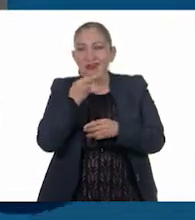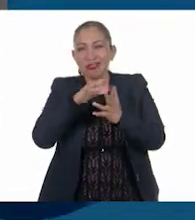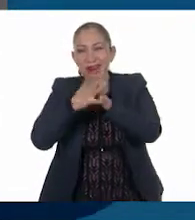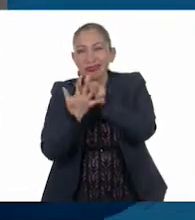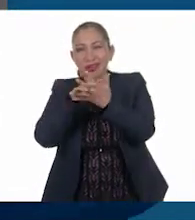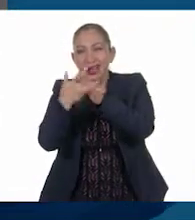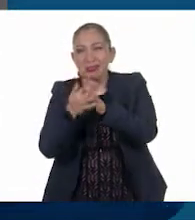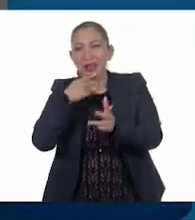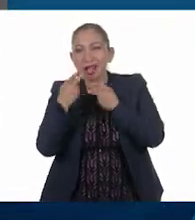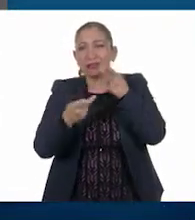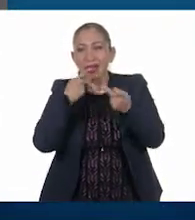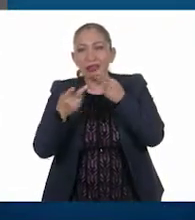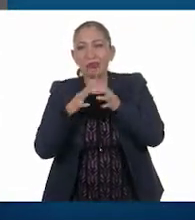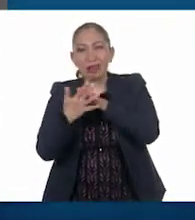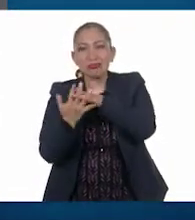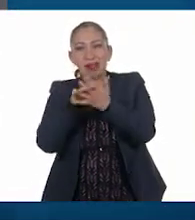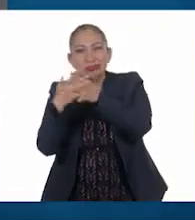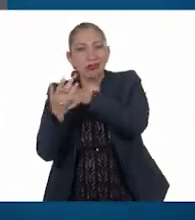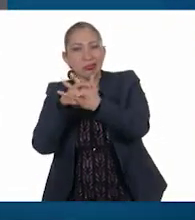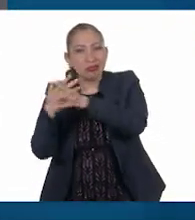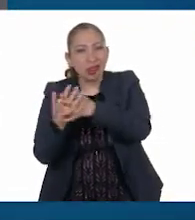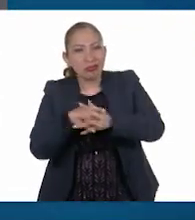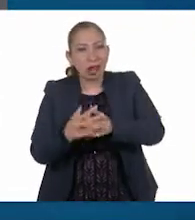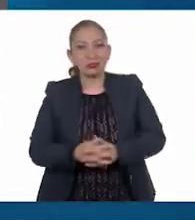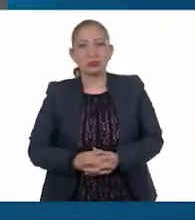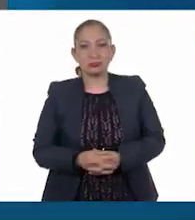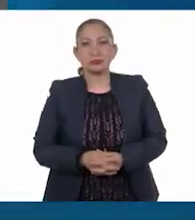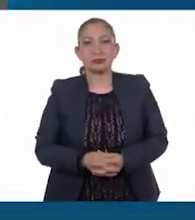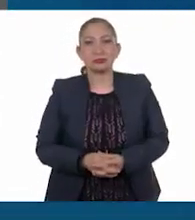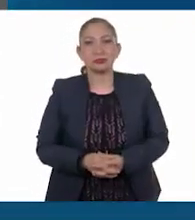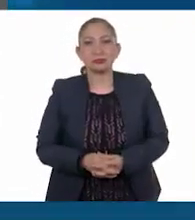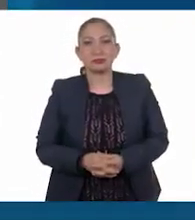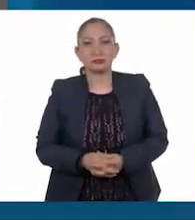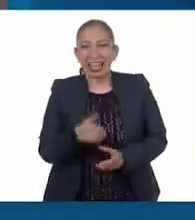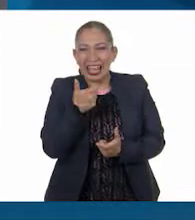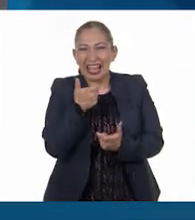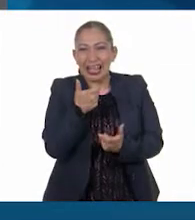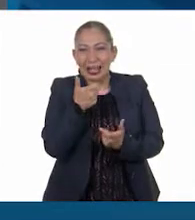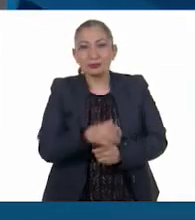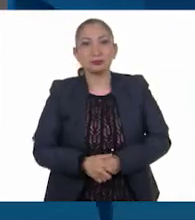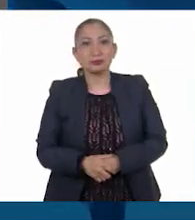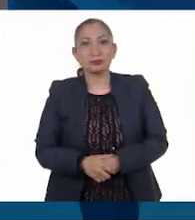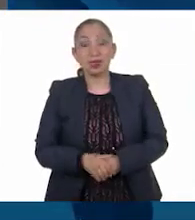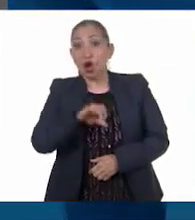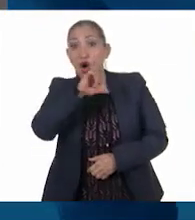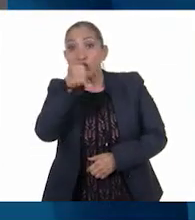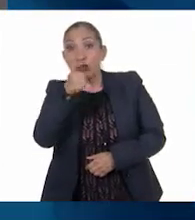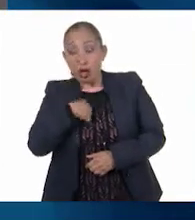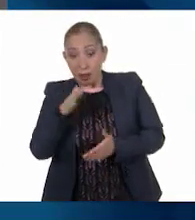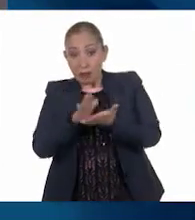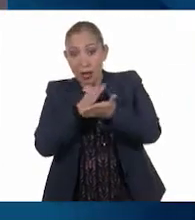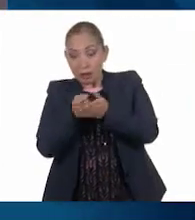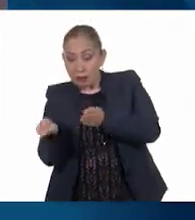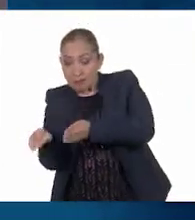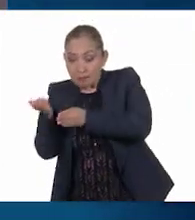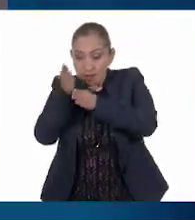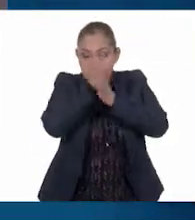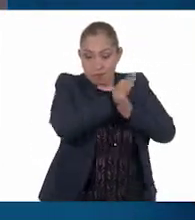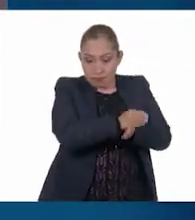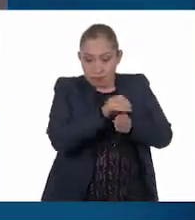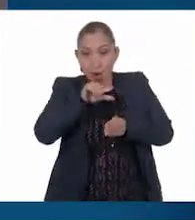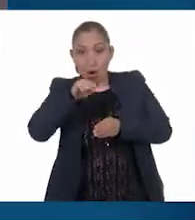que desgal la página, uldei gala, yenemi que desgal, boyan a catay. Y se fue a la siguiente página. Pero en